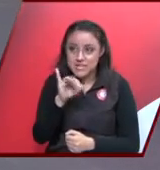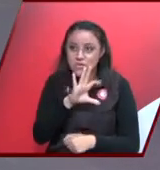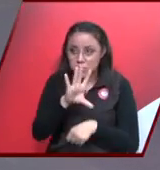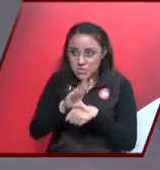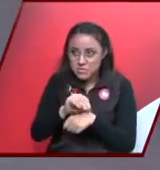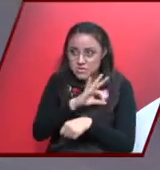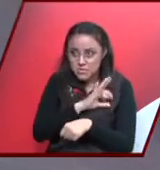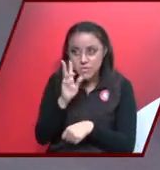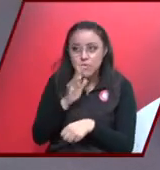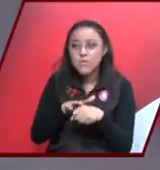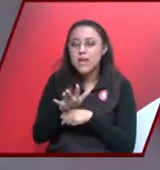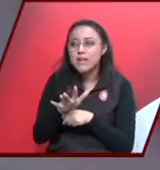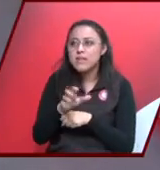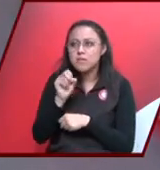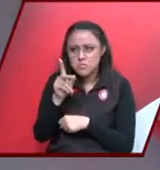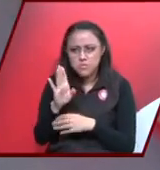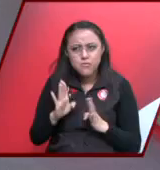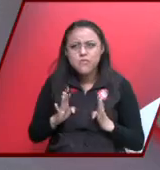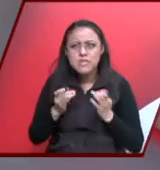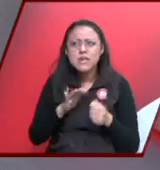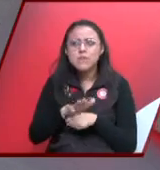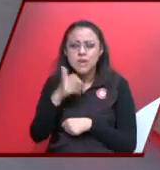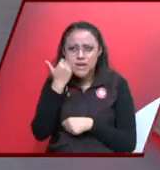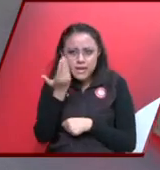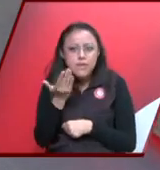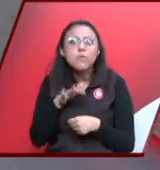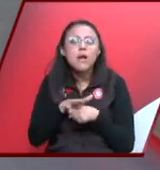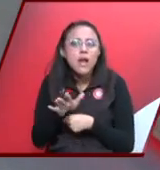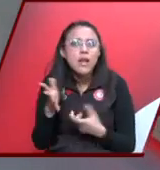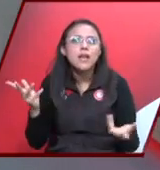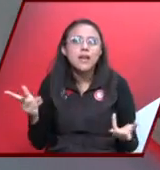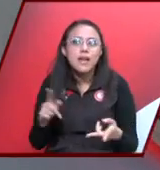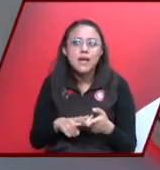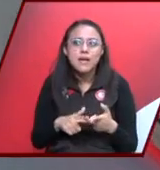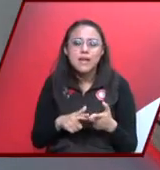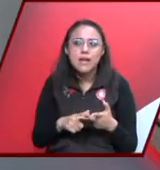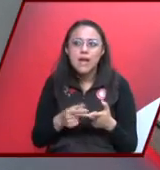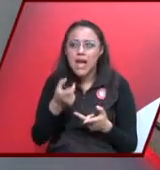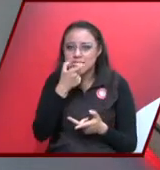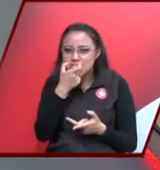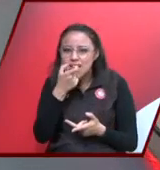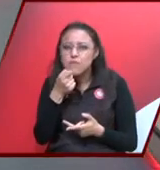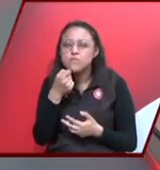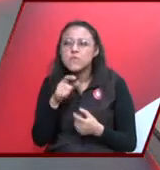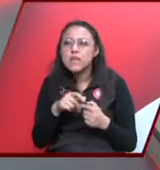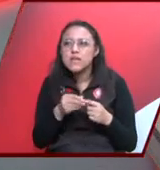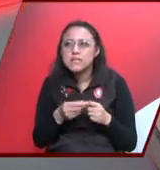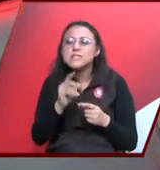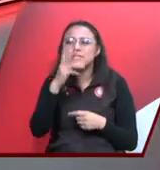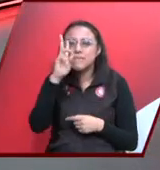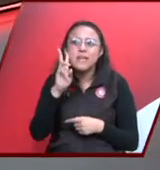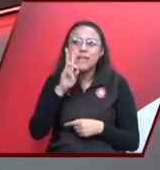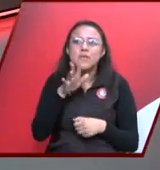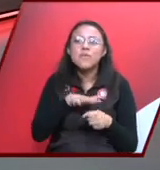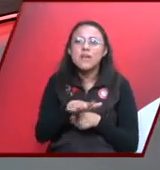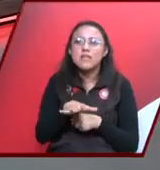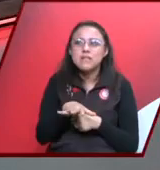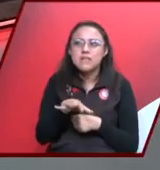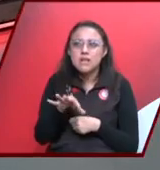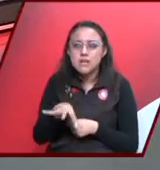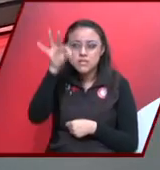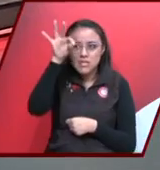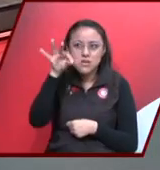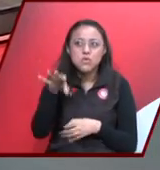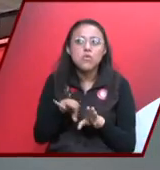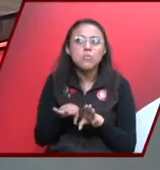Tantito, nada más escójame. Con confianza. A ver, mi querido... ¿La palanqueta tiene dueño? La palanqueta, hijo, ya sé, este. ¿Pero qué,